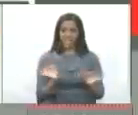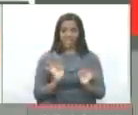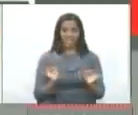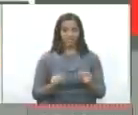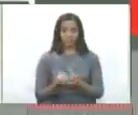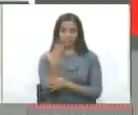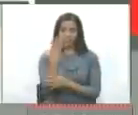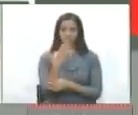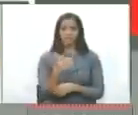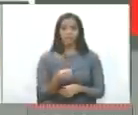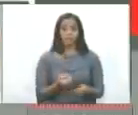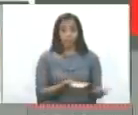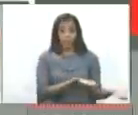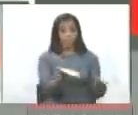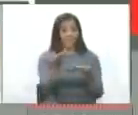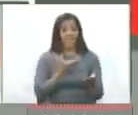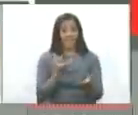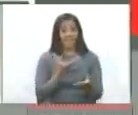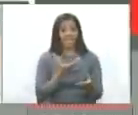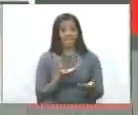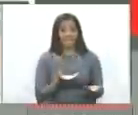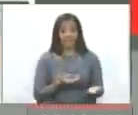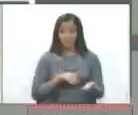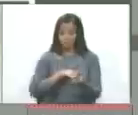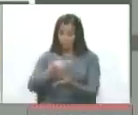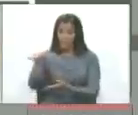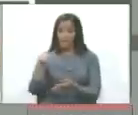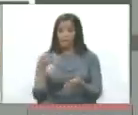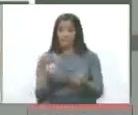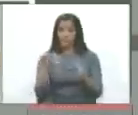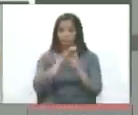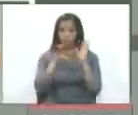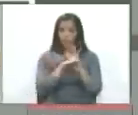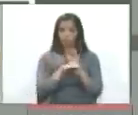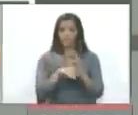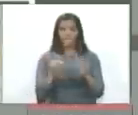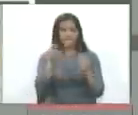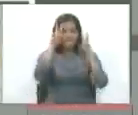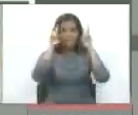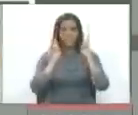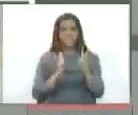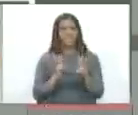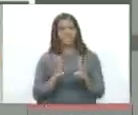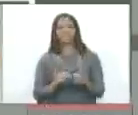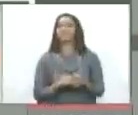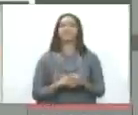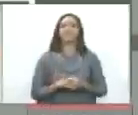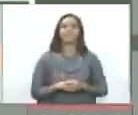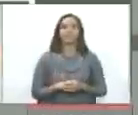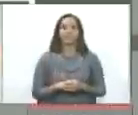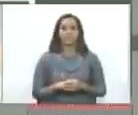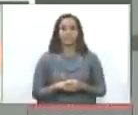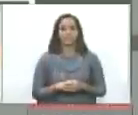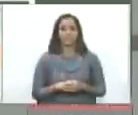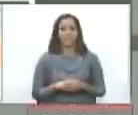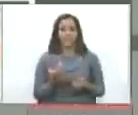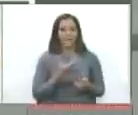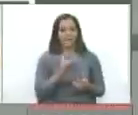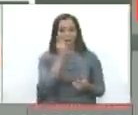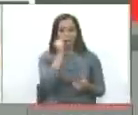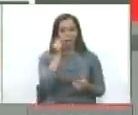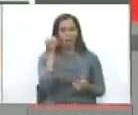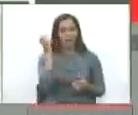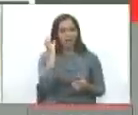curso allá. De limpieza, entonces. Ni una hojita. Y a las alcaldesas.